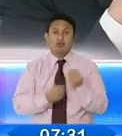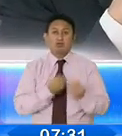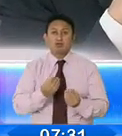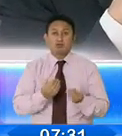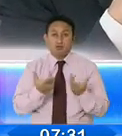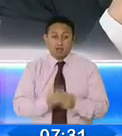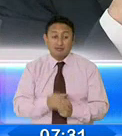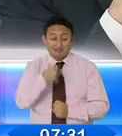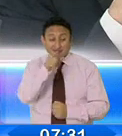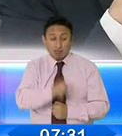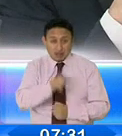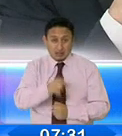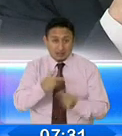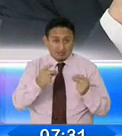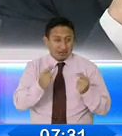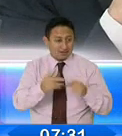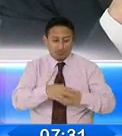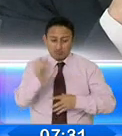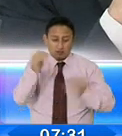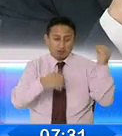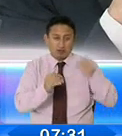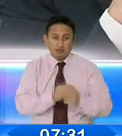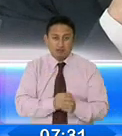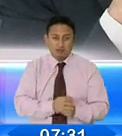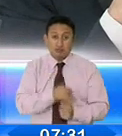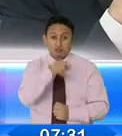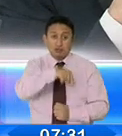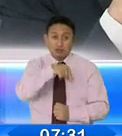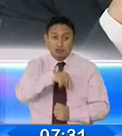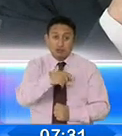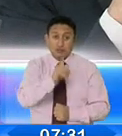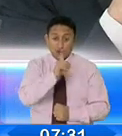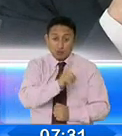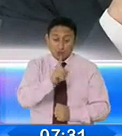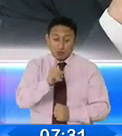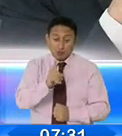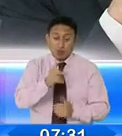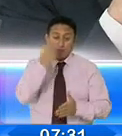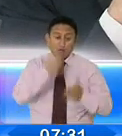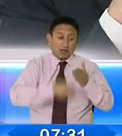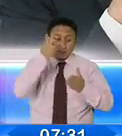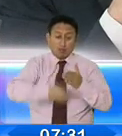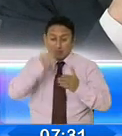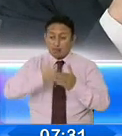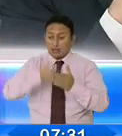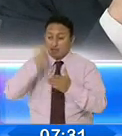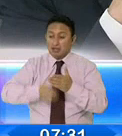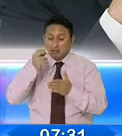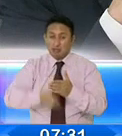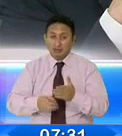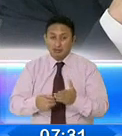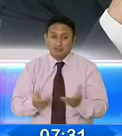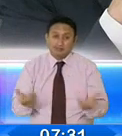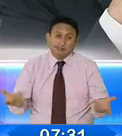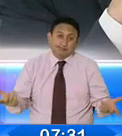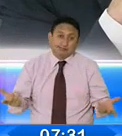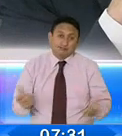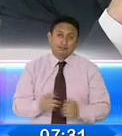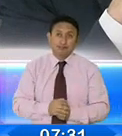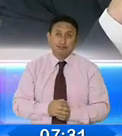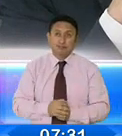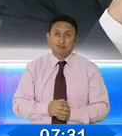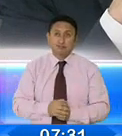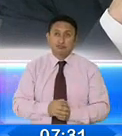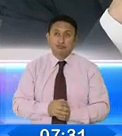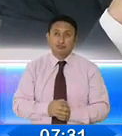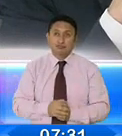ese momento llegar a ir y sancionar de un ciudadano a un